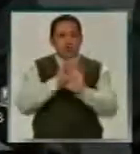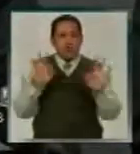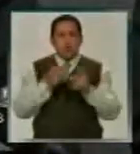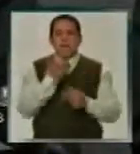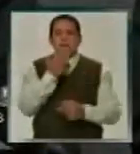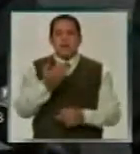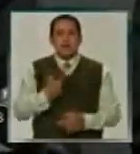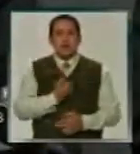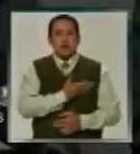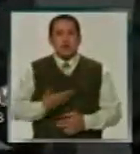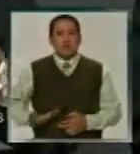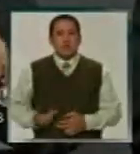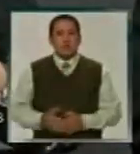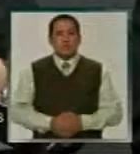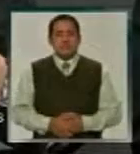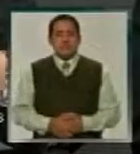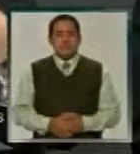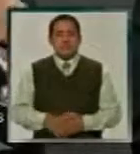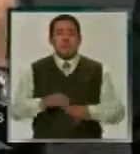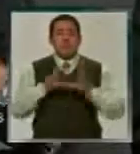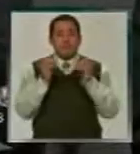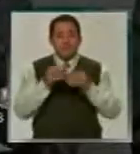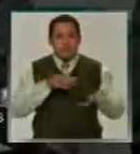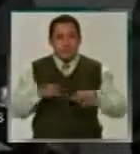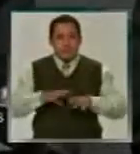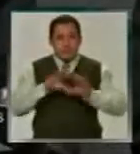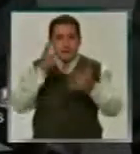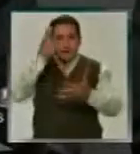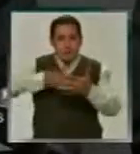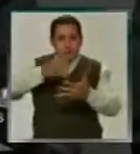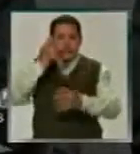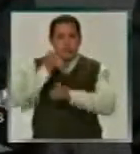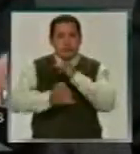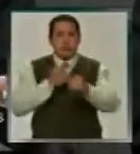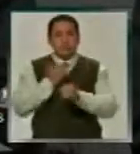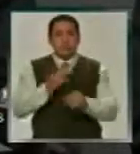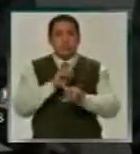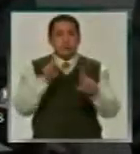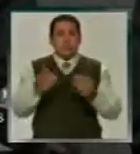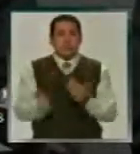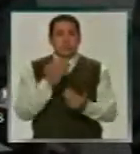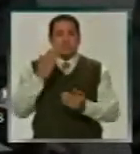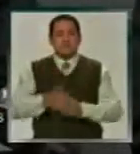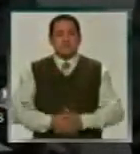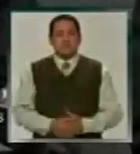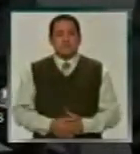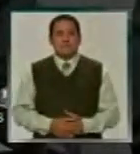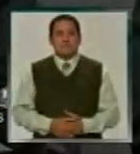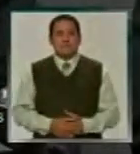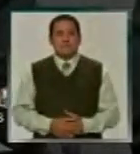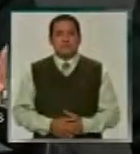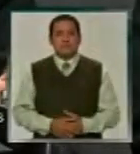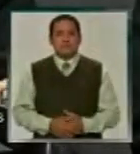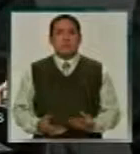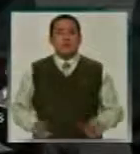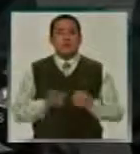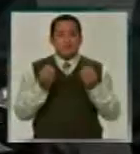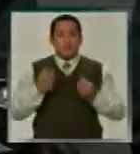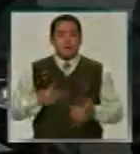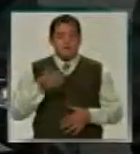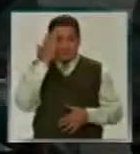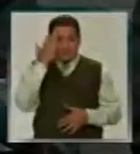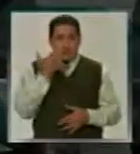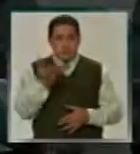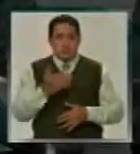gobierno. Para llegar a este peritaje no ha sido fácil, porque como